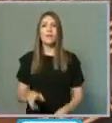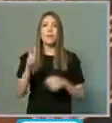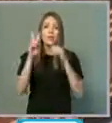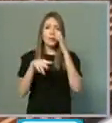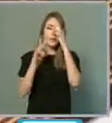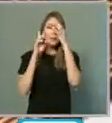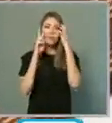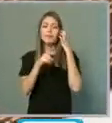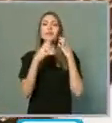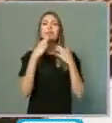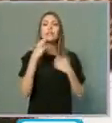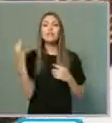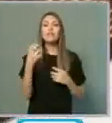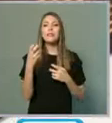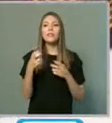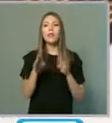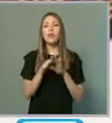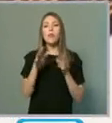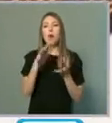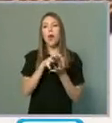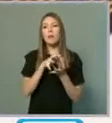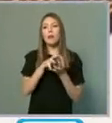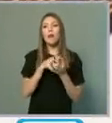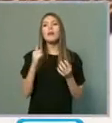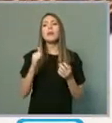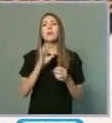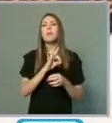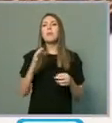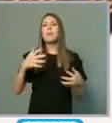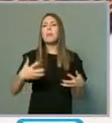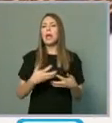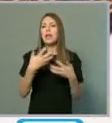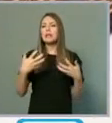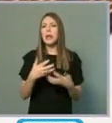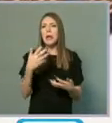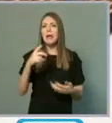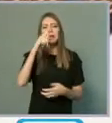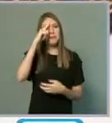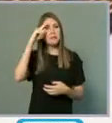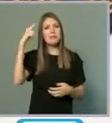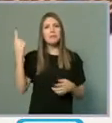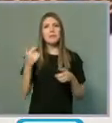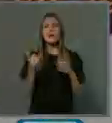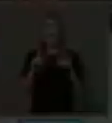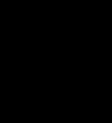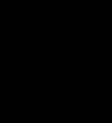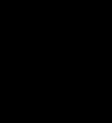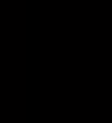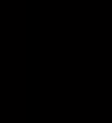deliciosas estas hamburguesitas, mi chef, y como dices, se acompaña con ensalada, sencillita y listo. Así es, y muy rica, nutritiva y